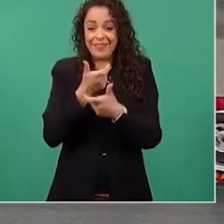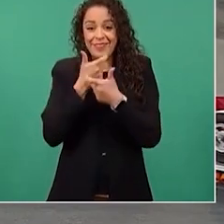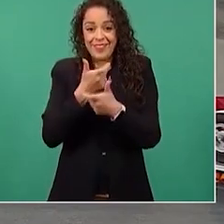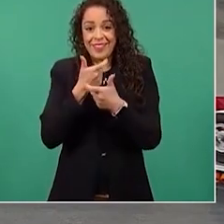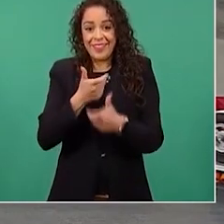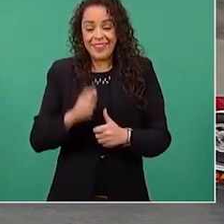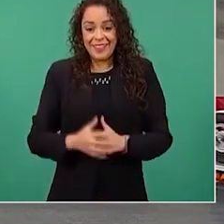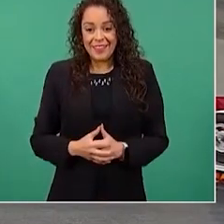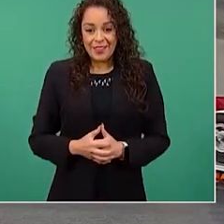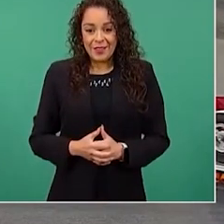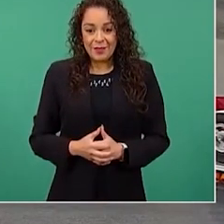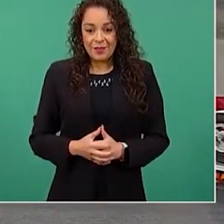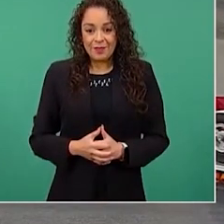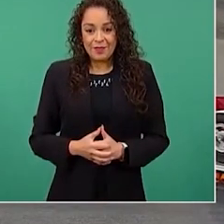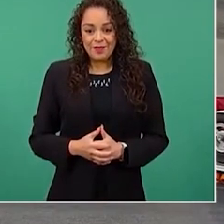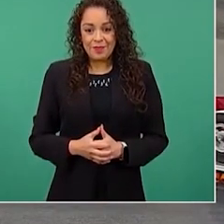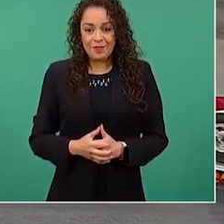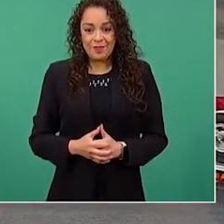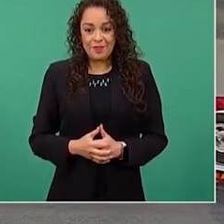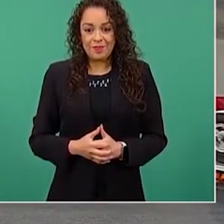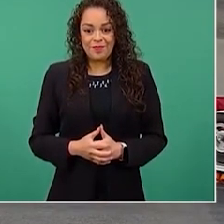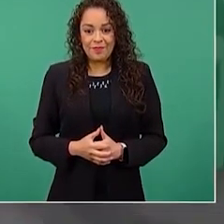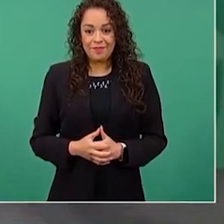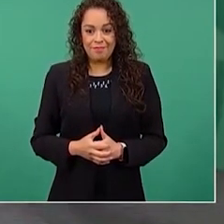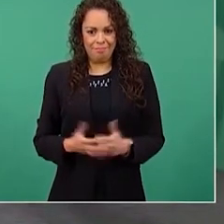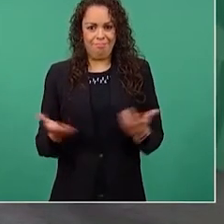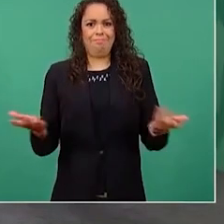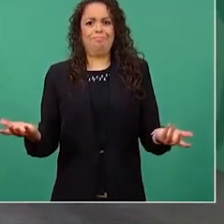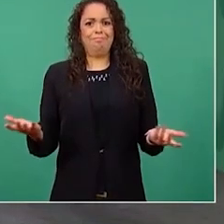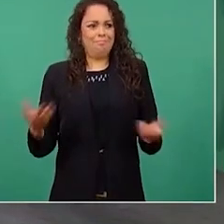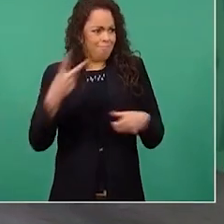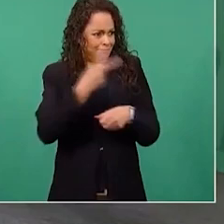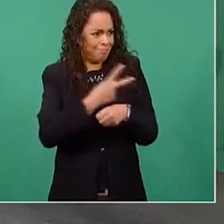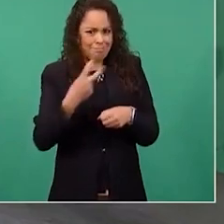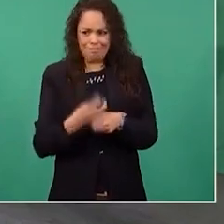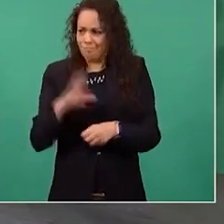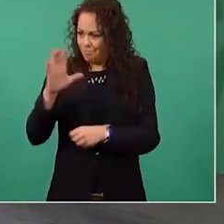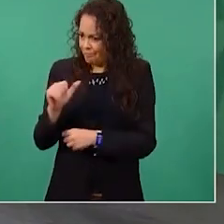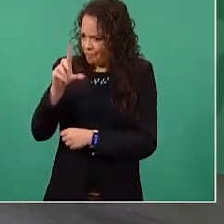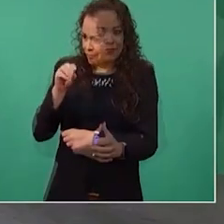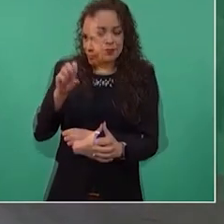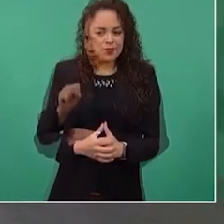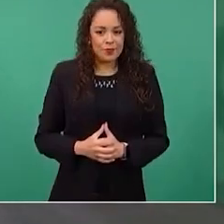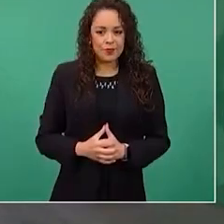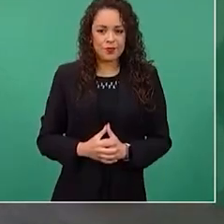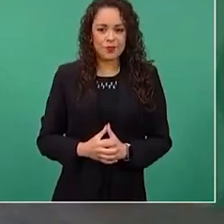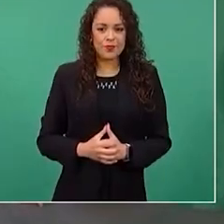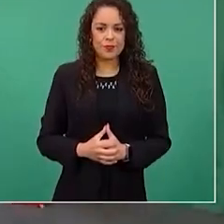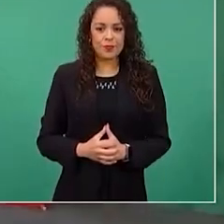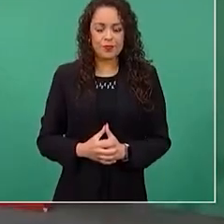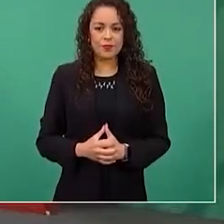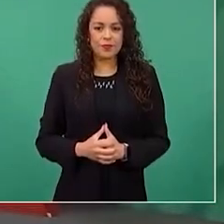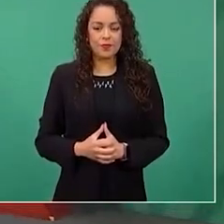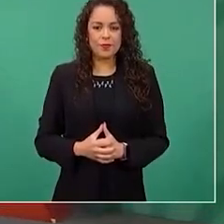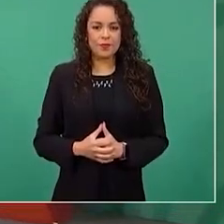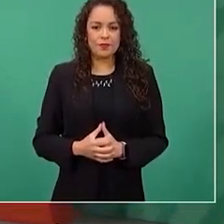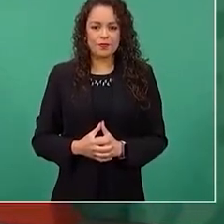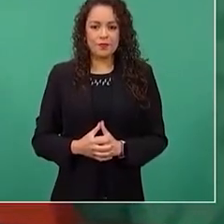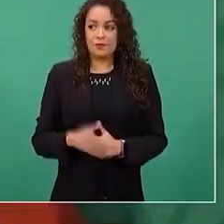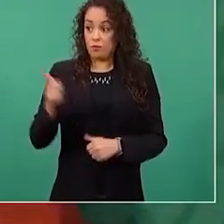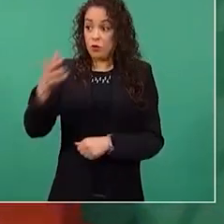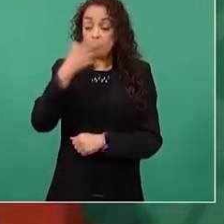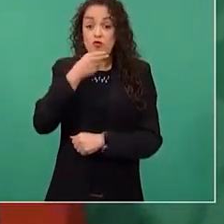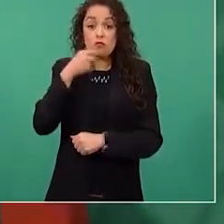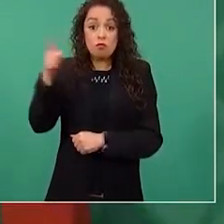¿Cómo no voy a invitar a Carlos? Sí, como lo digo ahí, es un